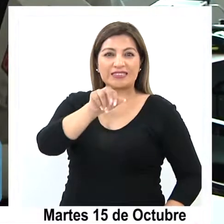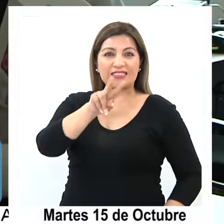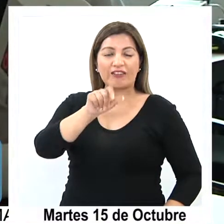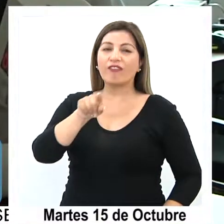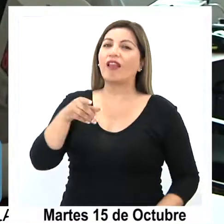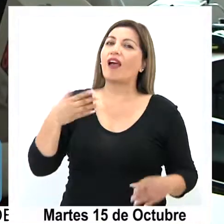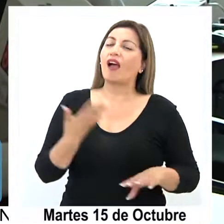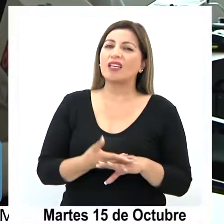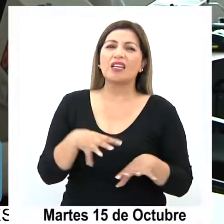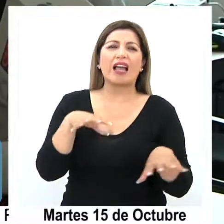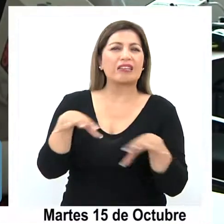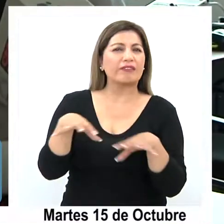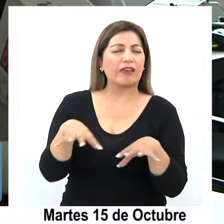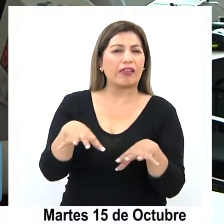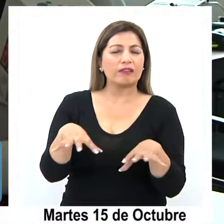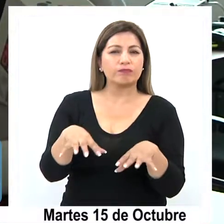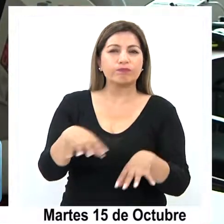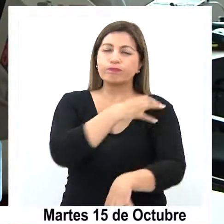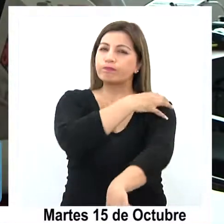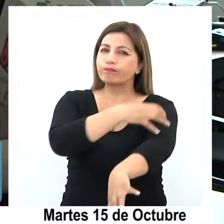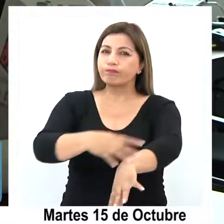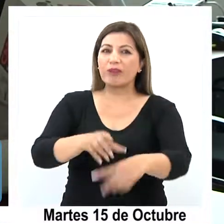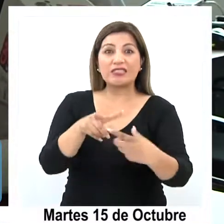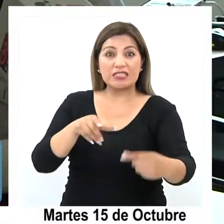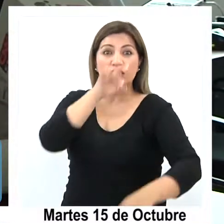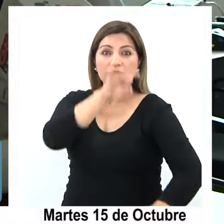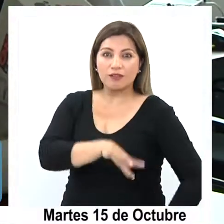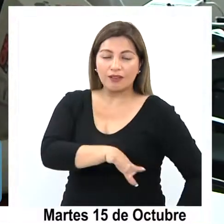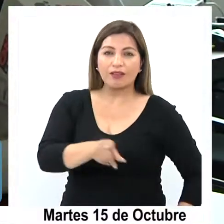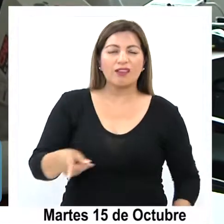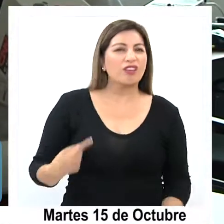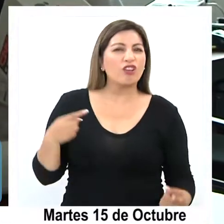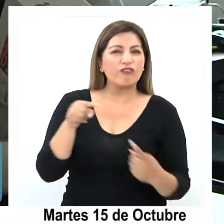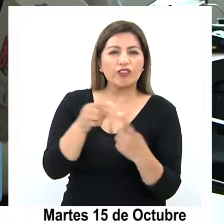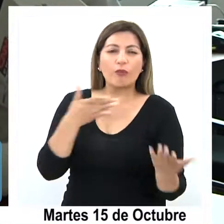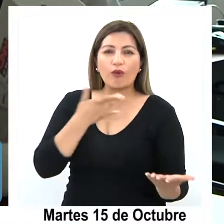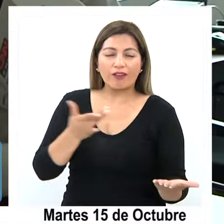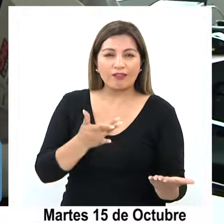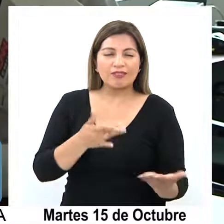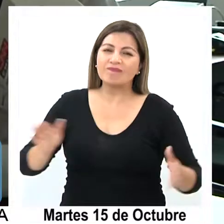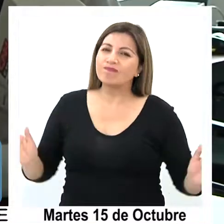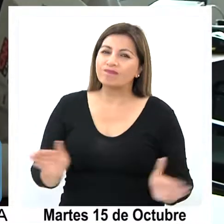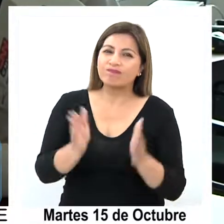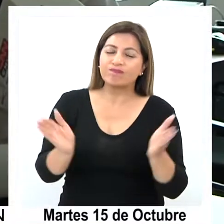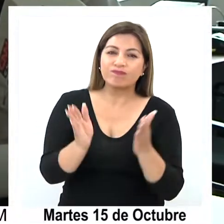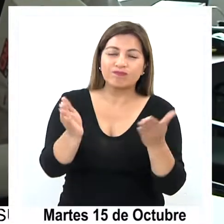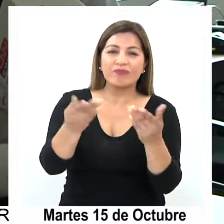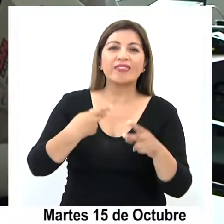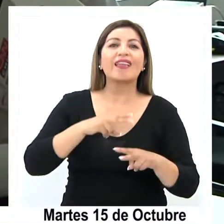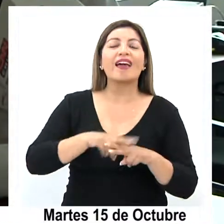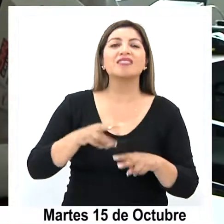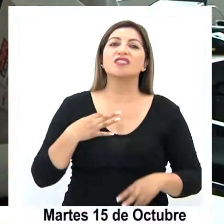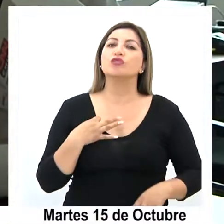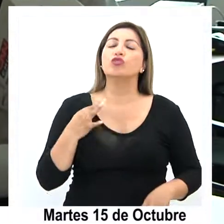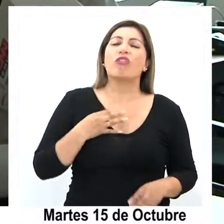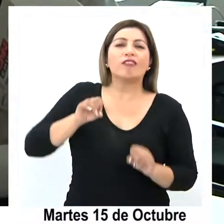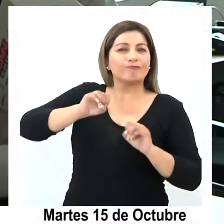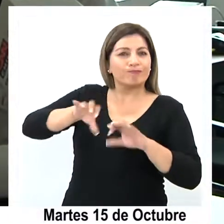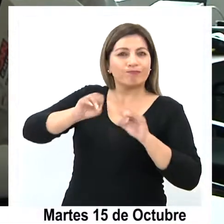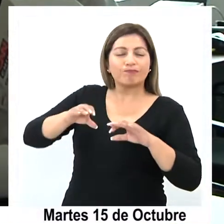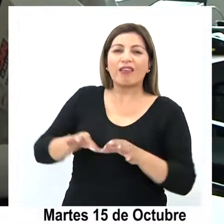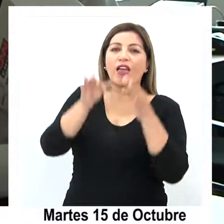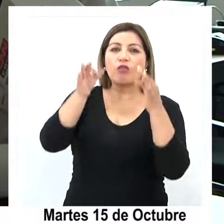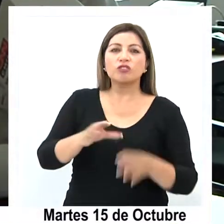desplegado una intensa actividad a lo largo de nuestro país con el objeto de fomentar la formación ciudadana y